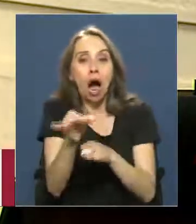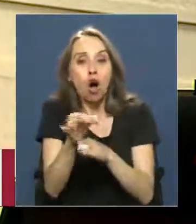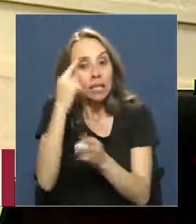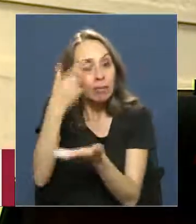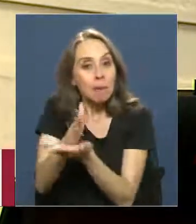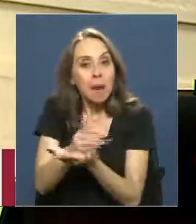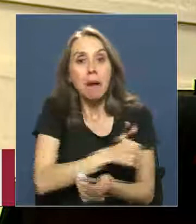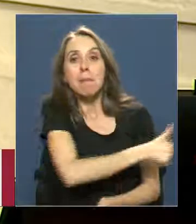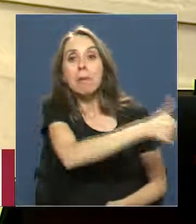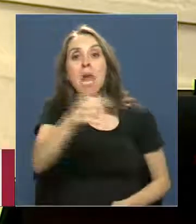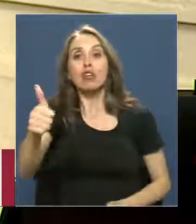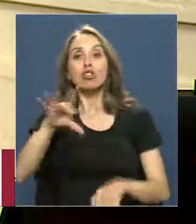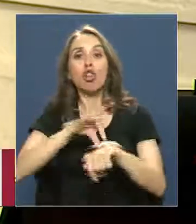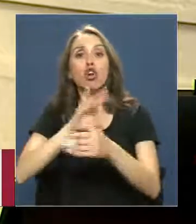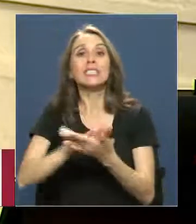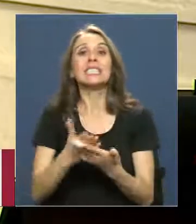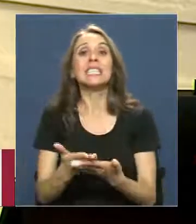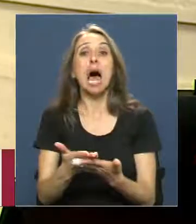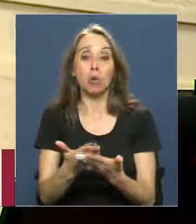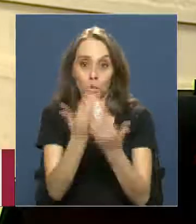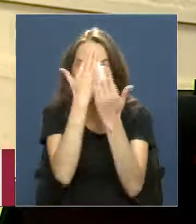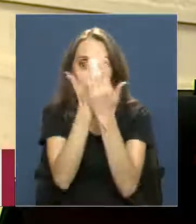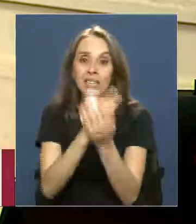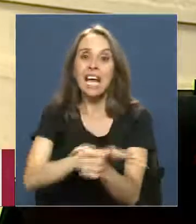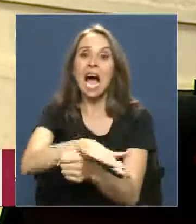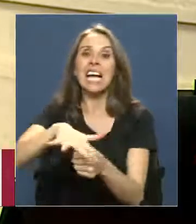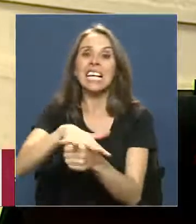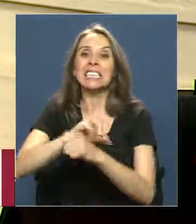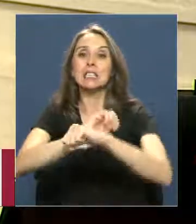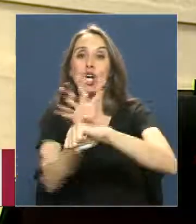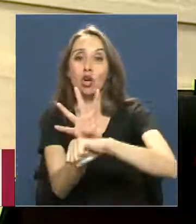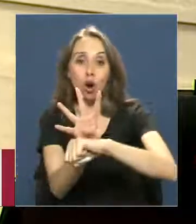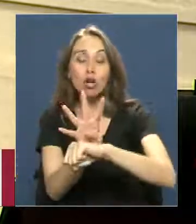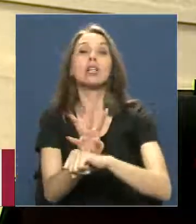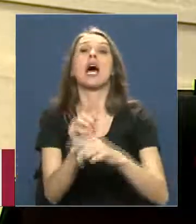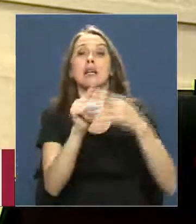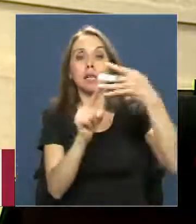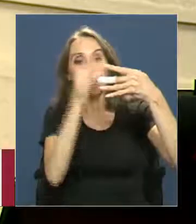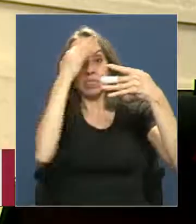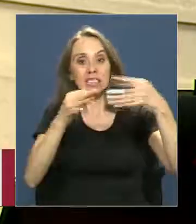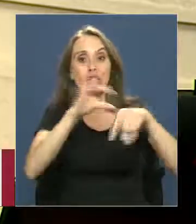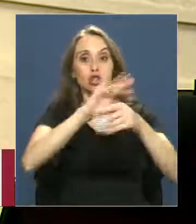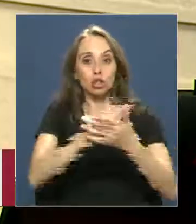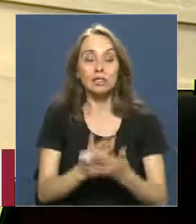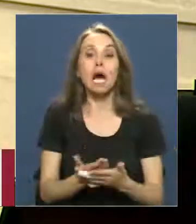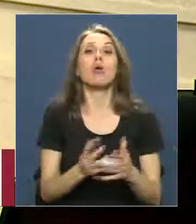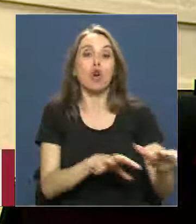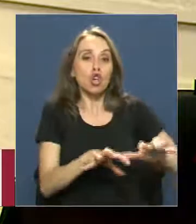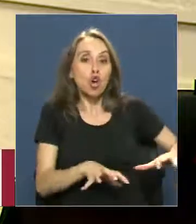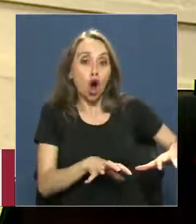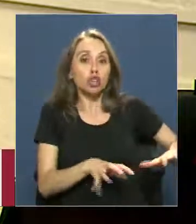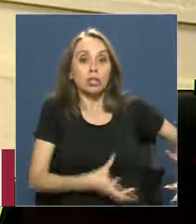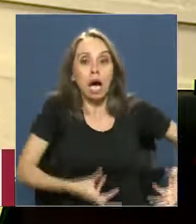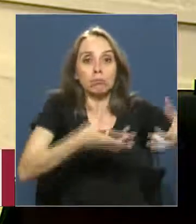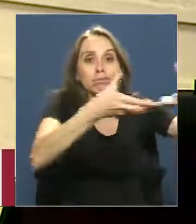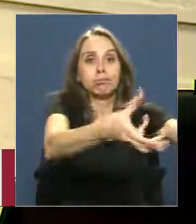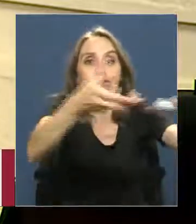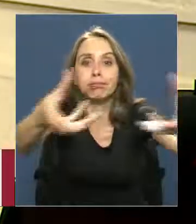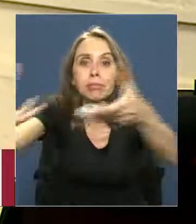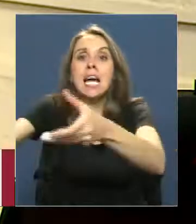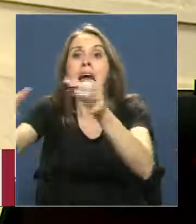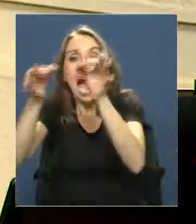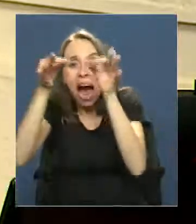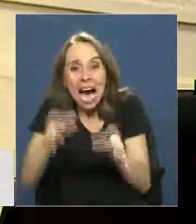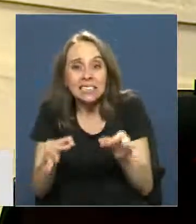colectiva sanitaria para abordar esta crisis. ¿Y cuáles son? Bueno, medidas sanitarias, medidas de abastecimiento que en definitiva se asegure a